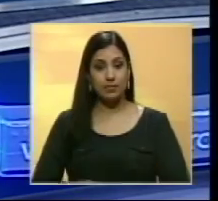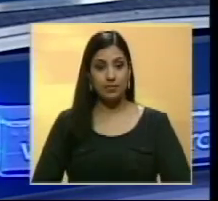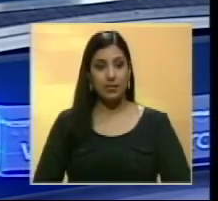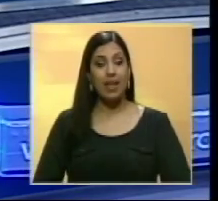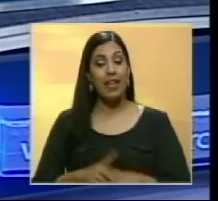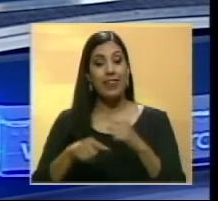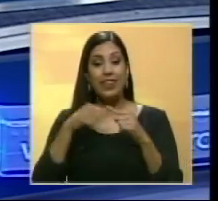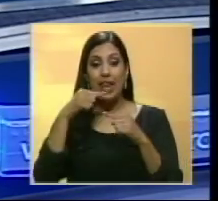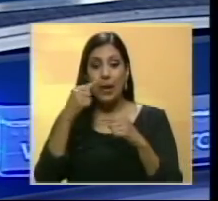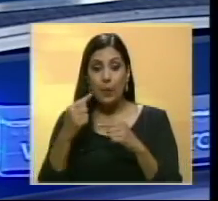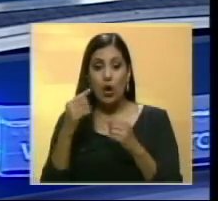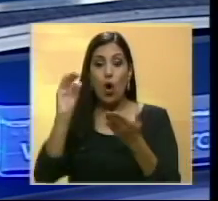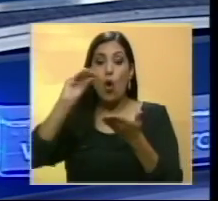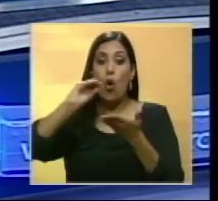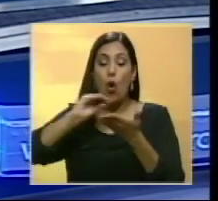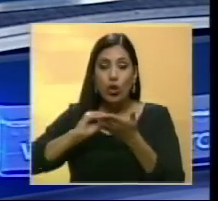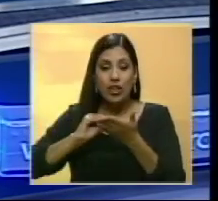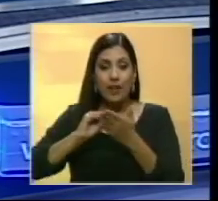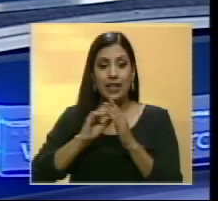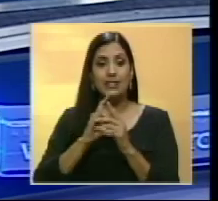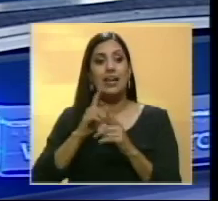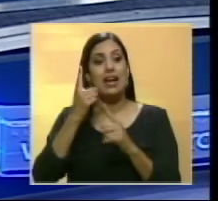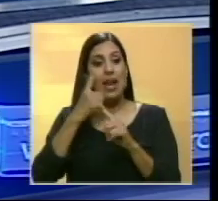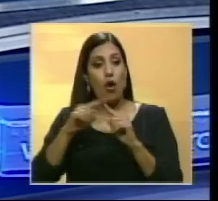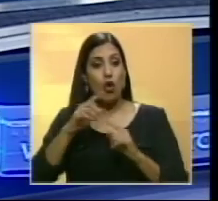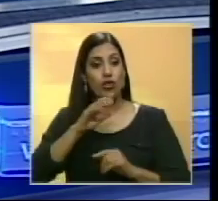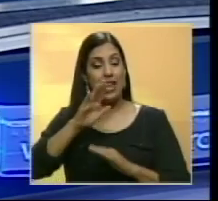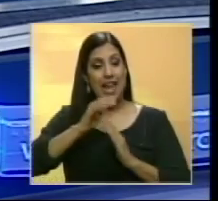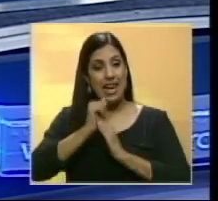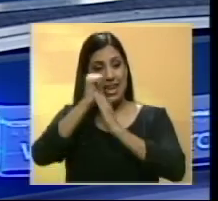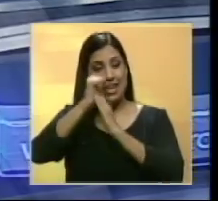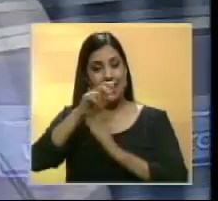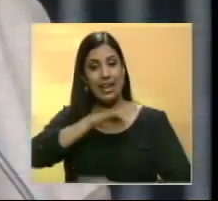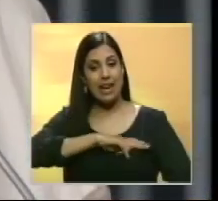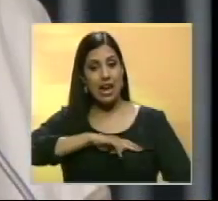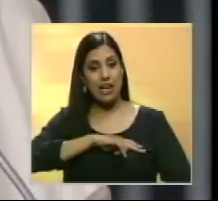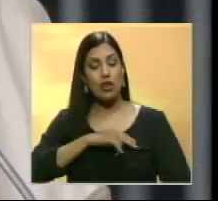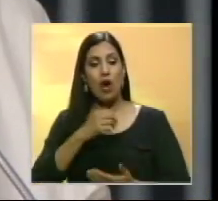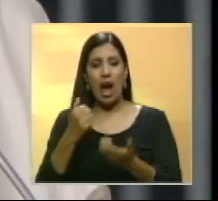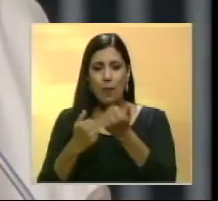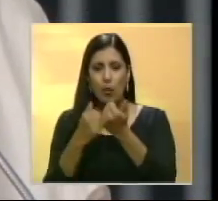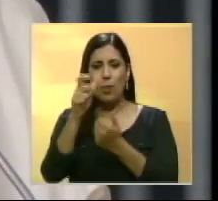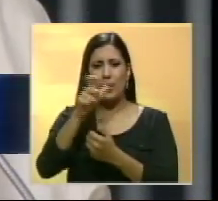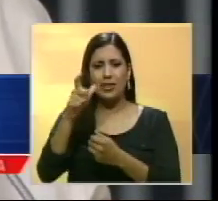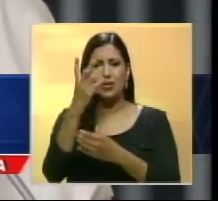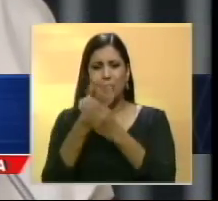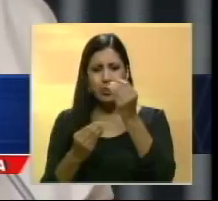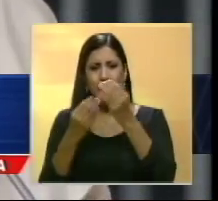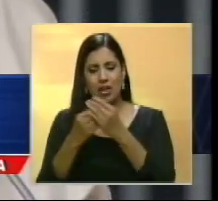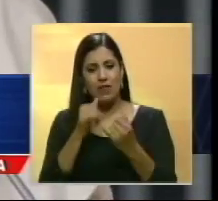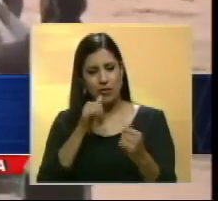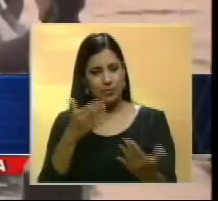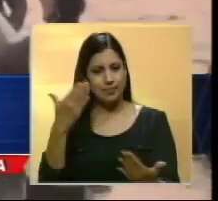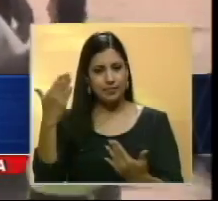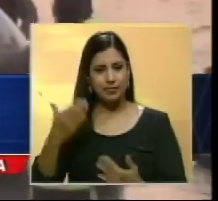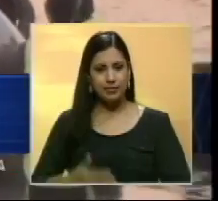Al regreso, nuevo exhorto. Líder religioso pide solidaridad hacia refugiados. Los detalles en breve.